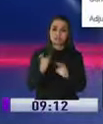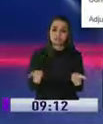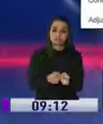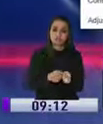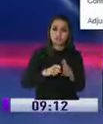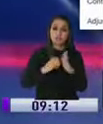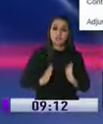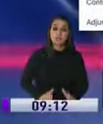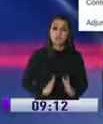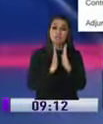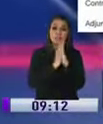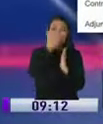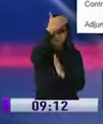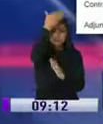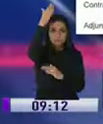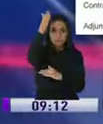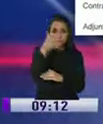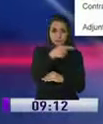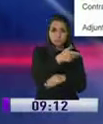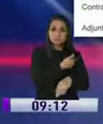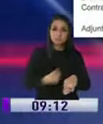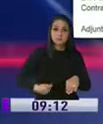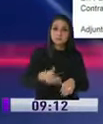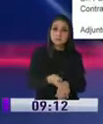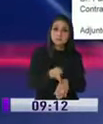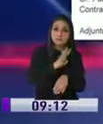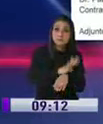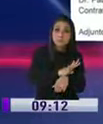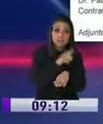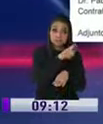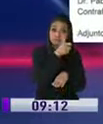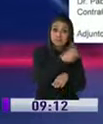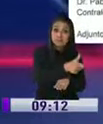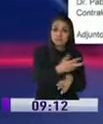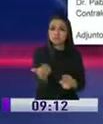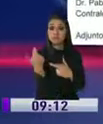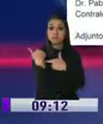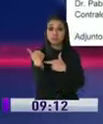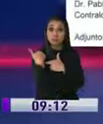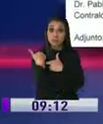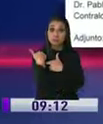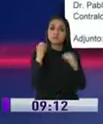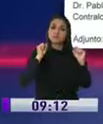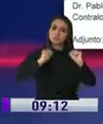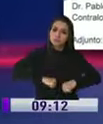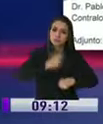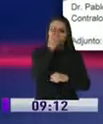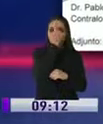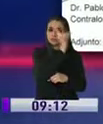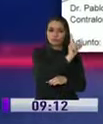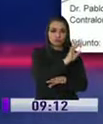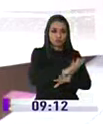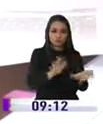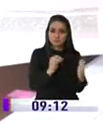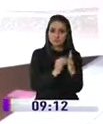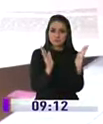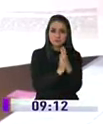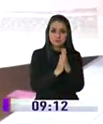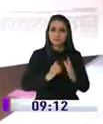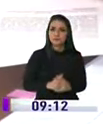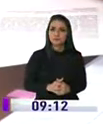contralor pide a José Serrano como presidente de la legislatura que la Asamblea como ente competente adopte las decisiones pertinentes.